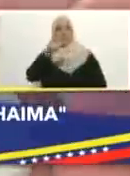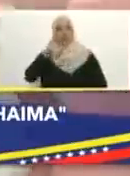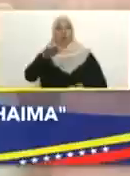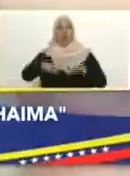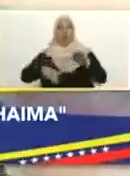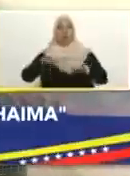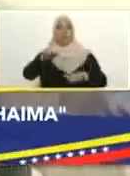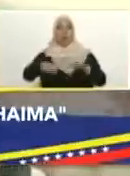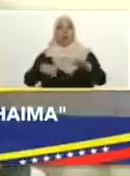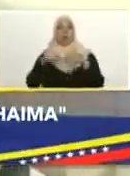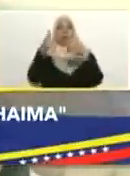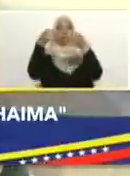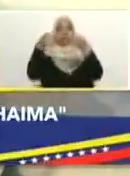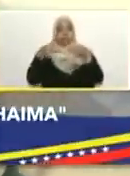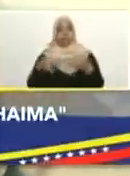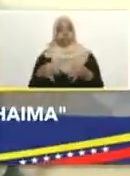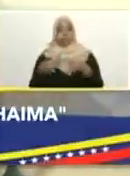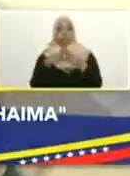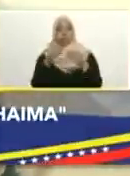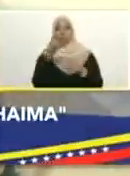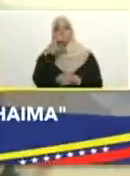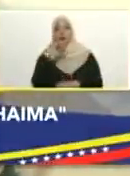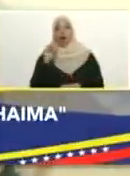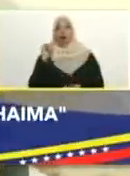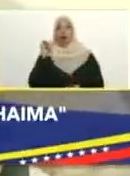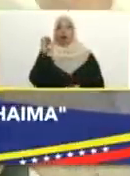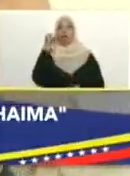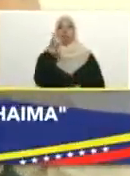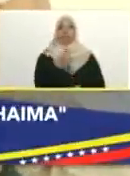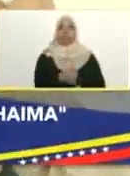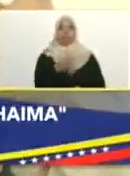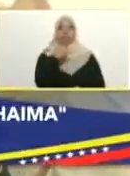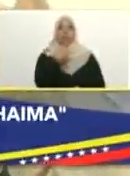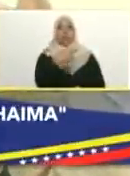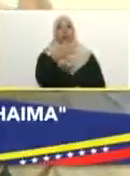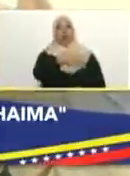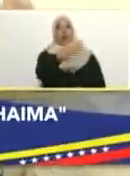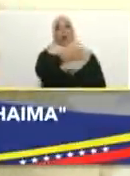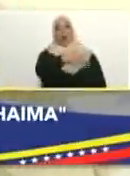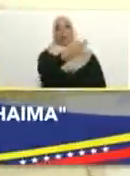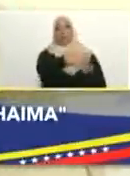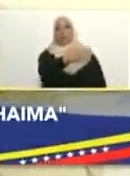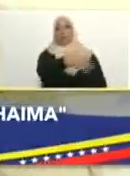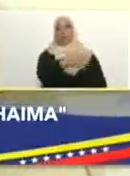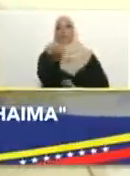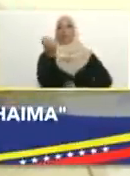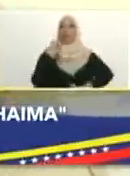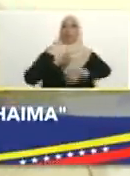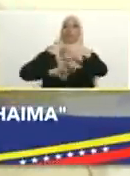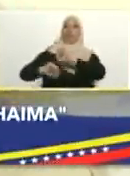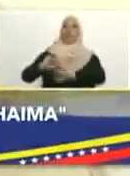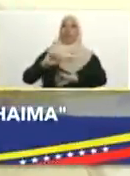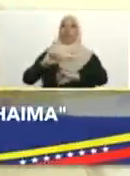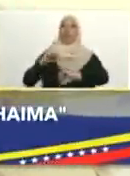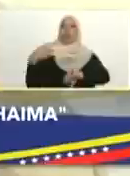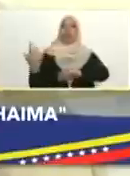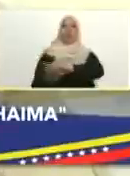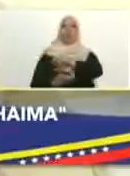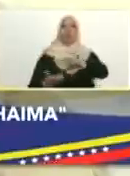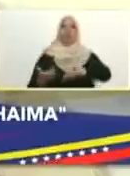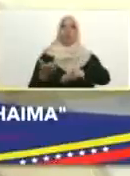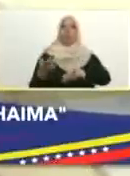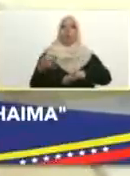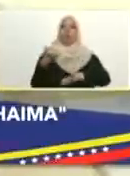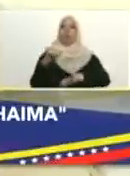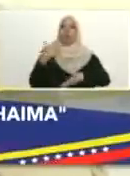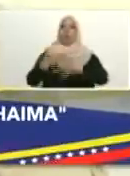hemos hecho durante todos estos años, con la verdad, defendiendo con la verdad cada paso